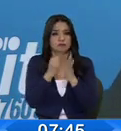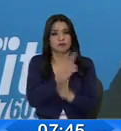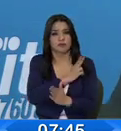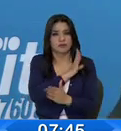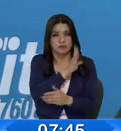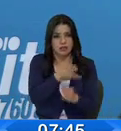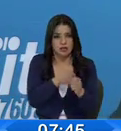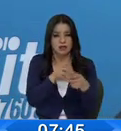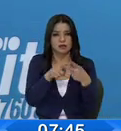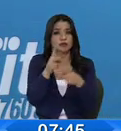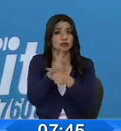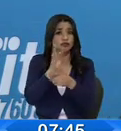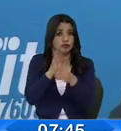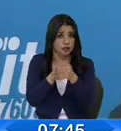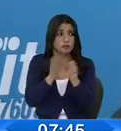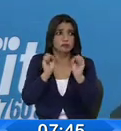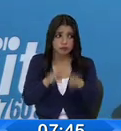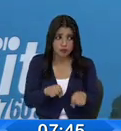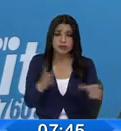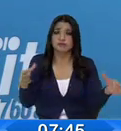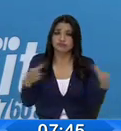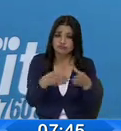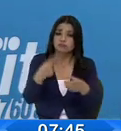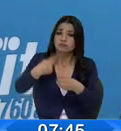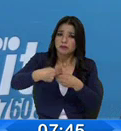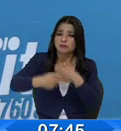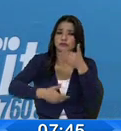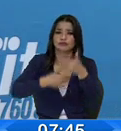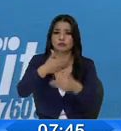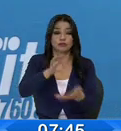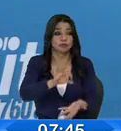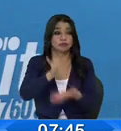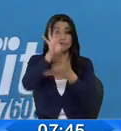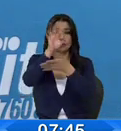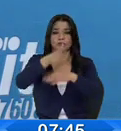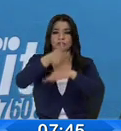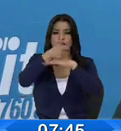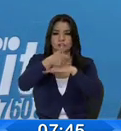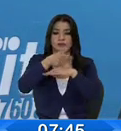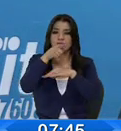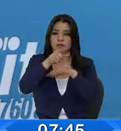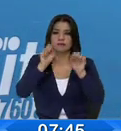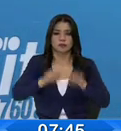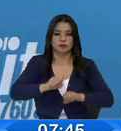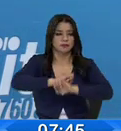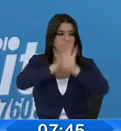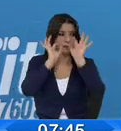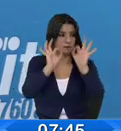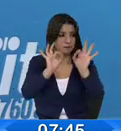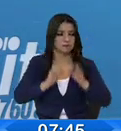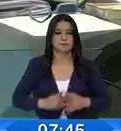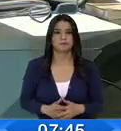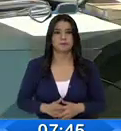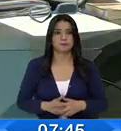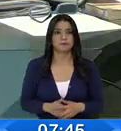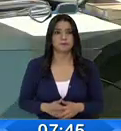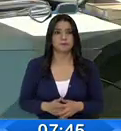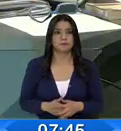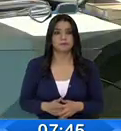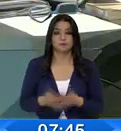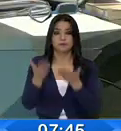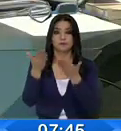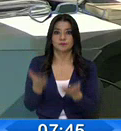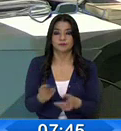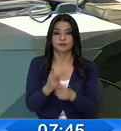el propio consejo pueda ser parte del proceso de designación para que esto sea lo más diáfano posible debido a ser el